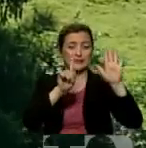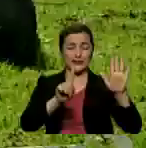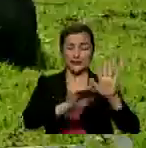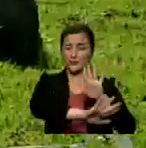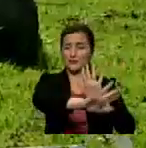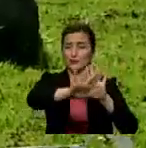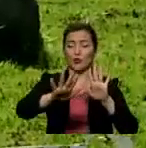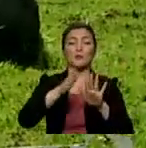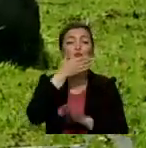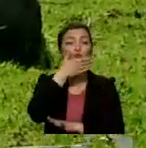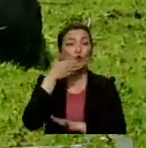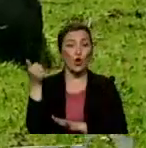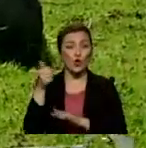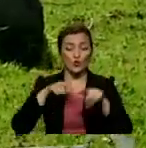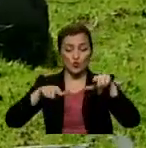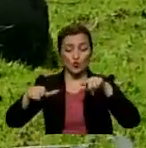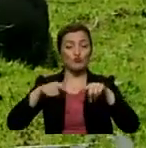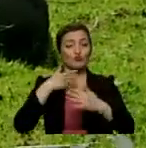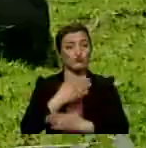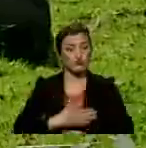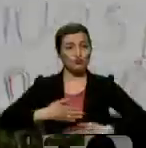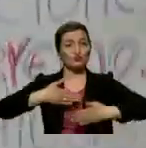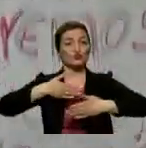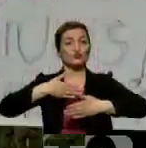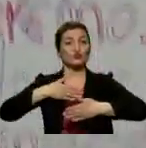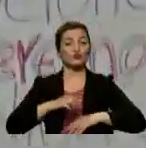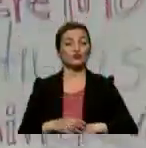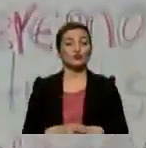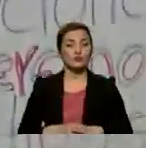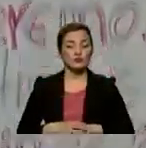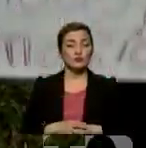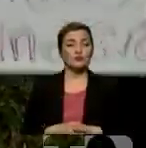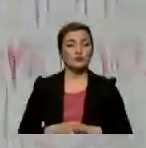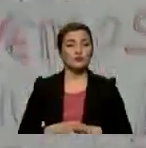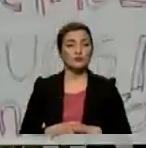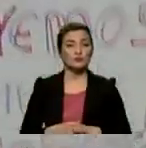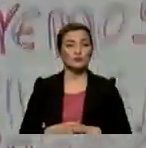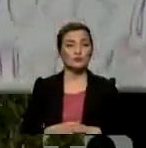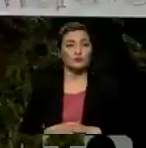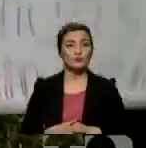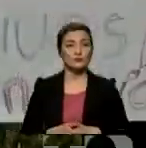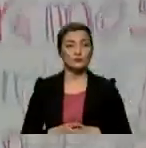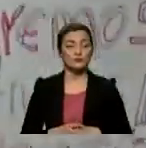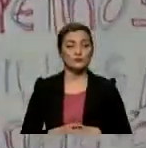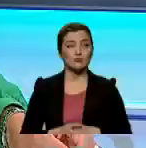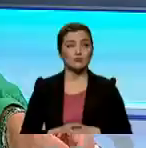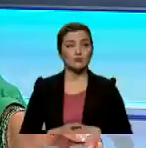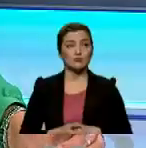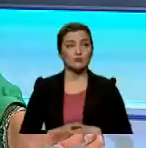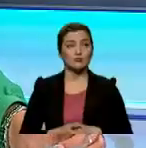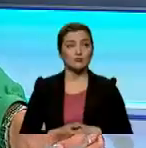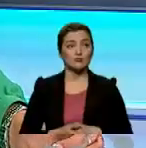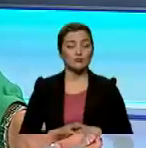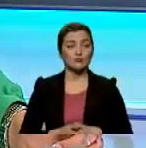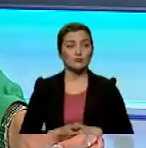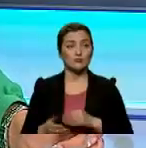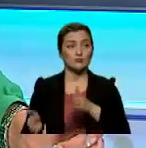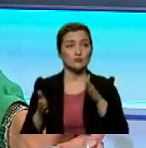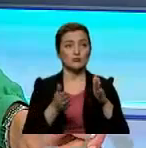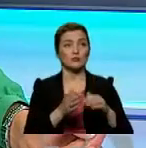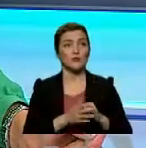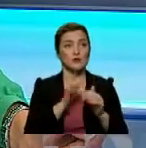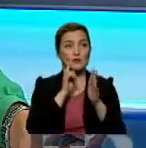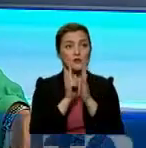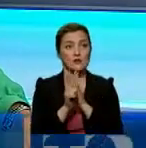6 hectáreas se convierta en un espacio recreacional. Fernanda Ceballos, 24 horas. Tras